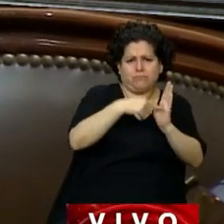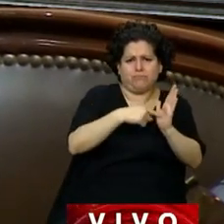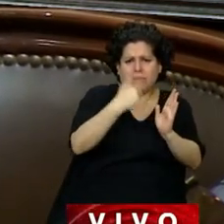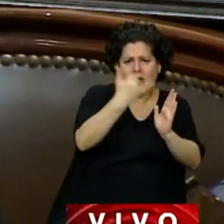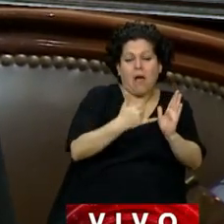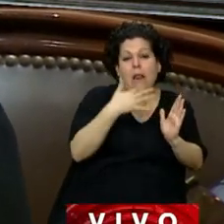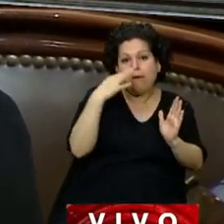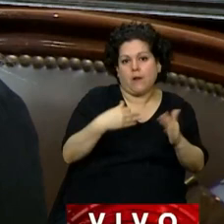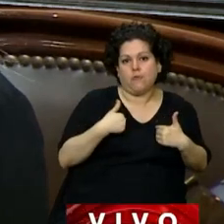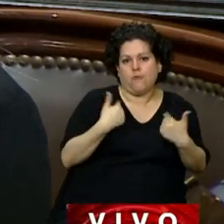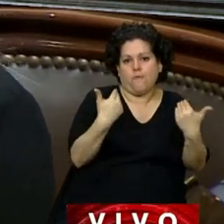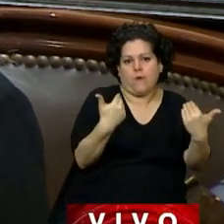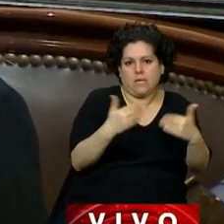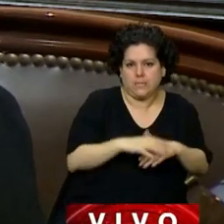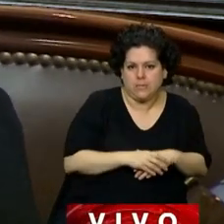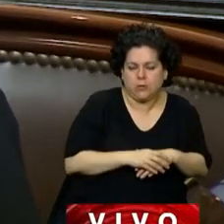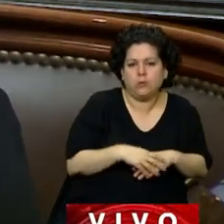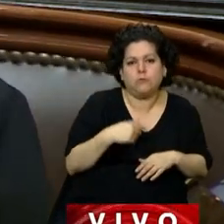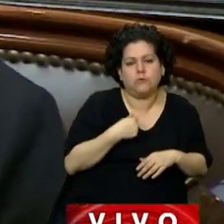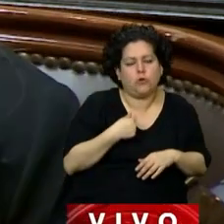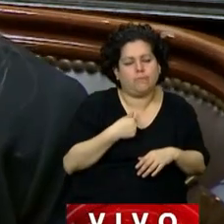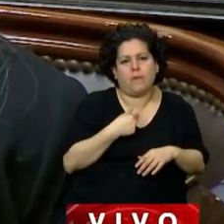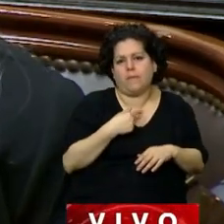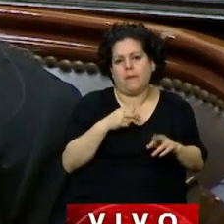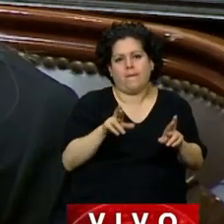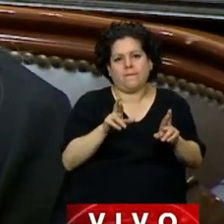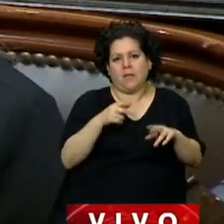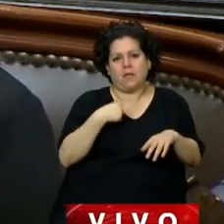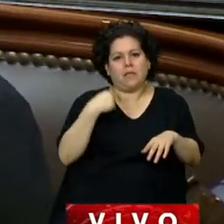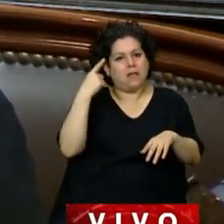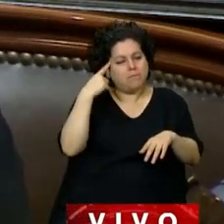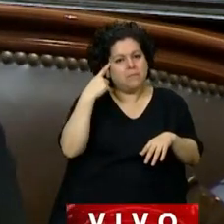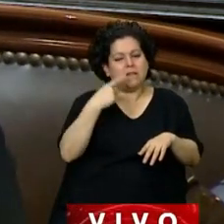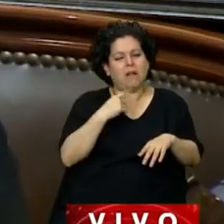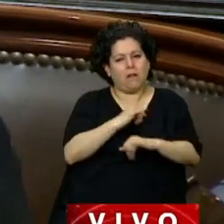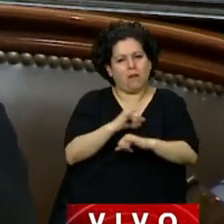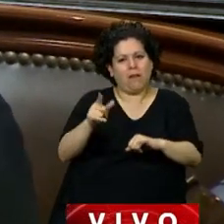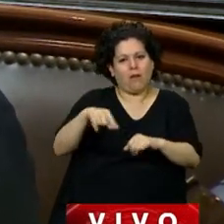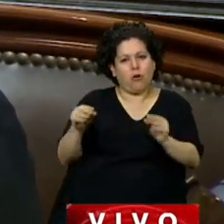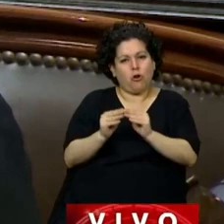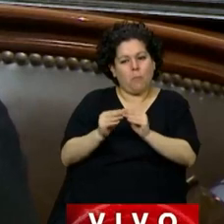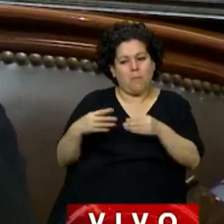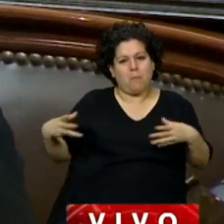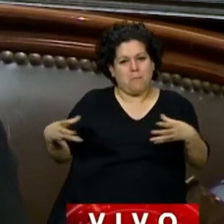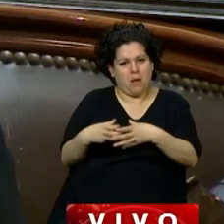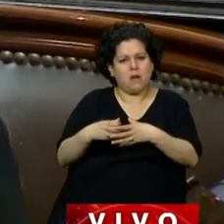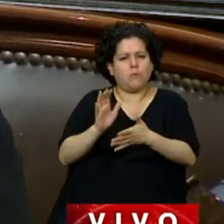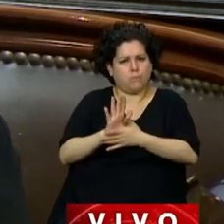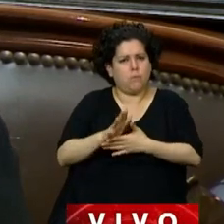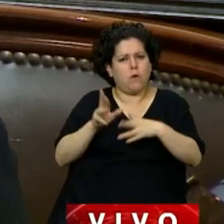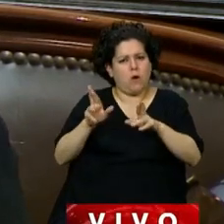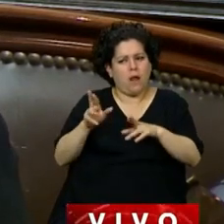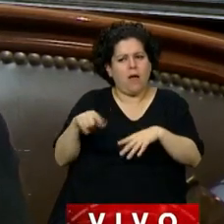celebro y es mi deseo y quiero comprometer a mis pares a ser garantes de que